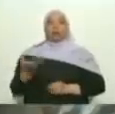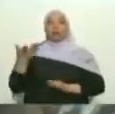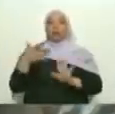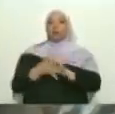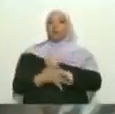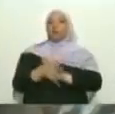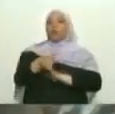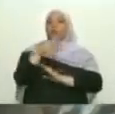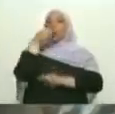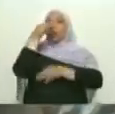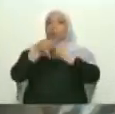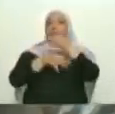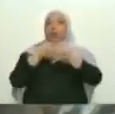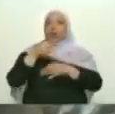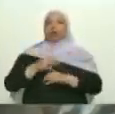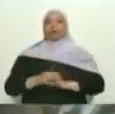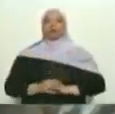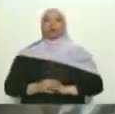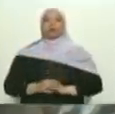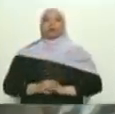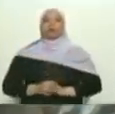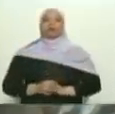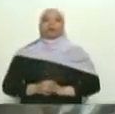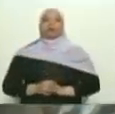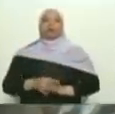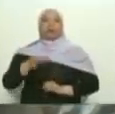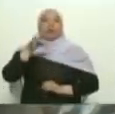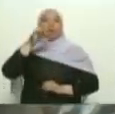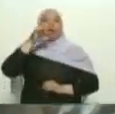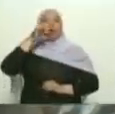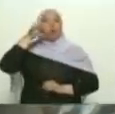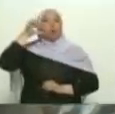señala a Julio Borges